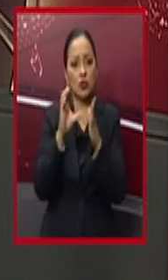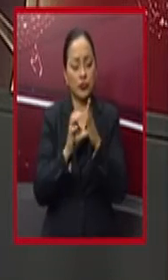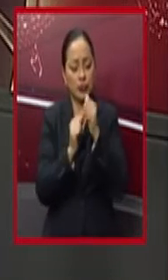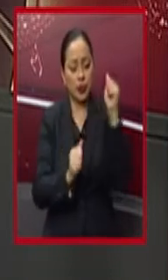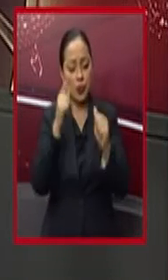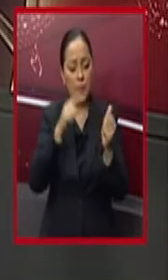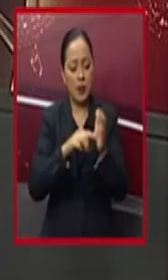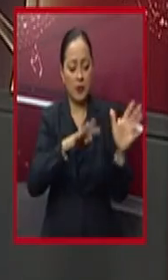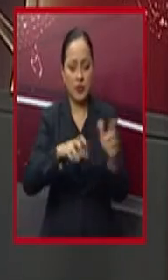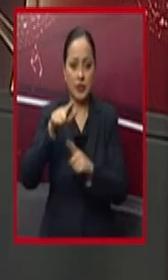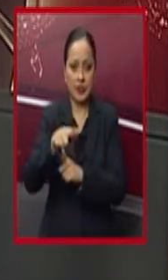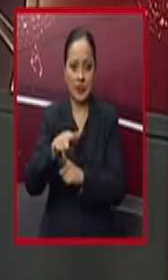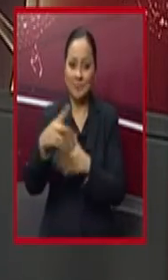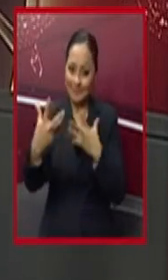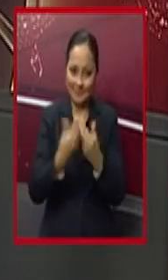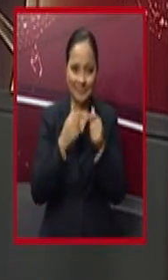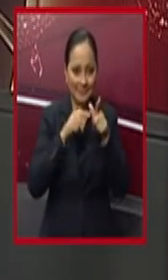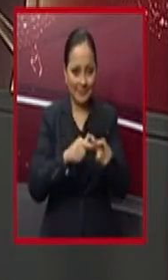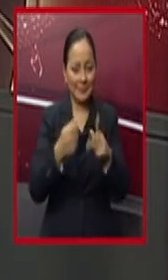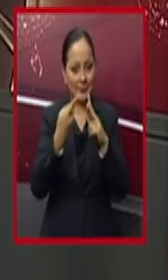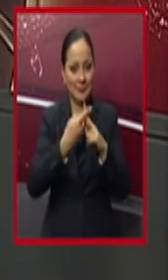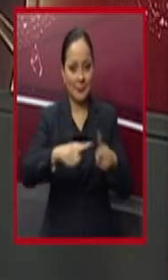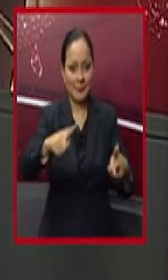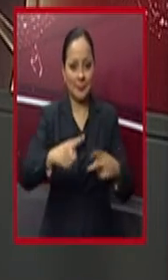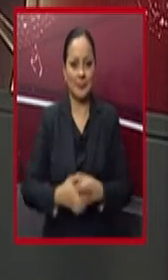1917. Quédese con nosotros, comenzamos.